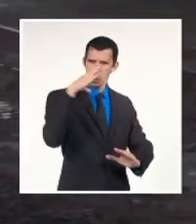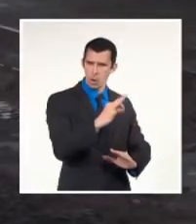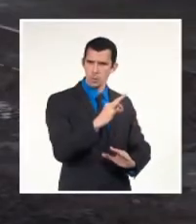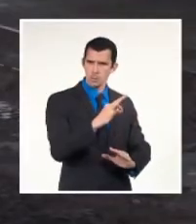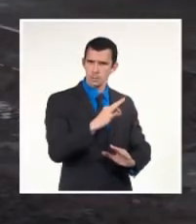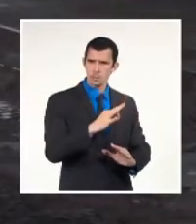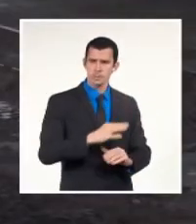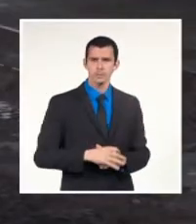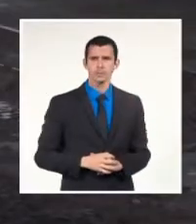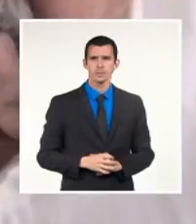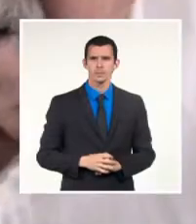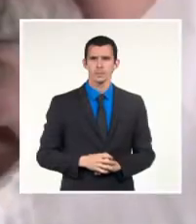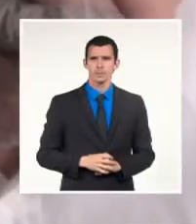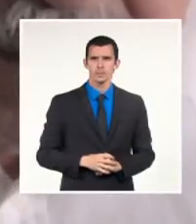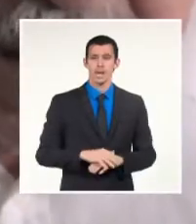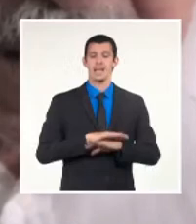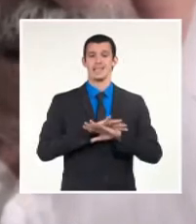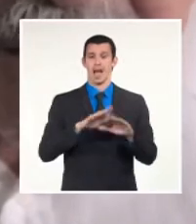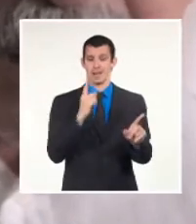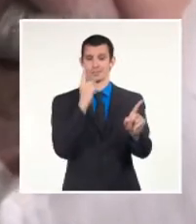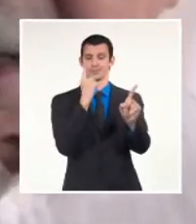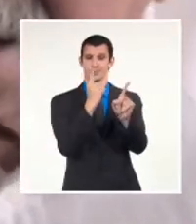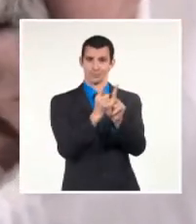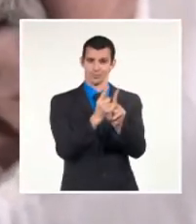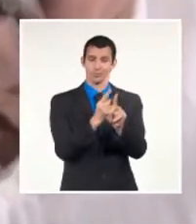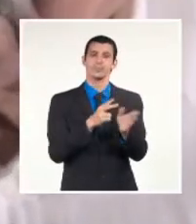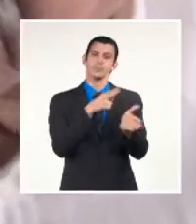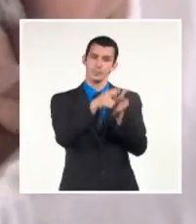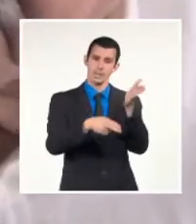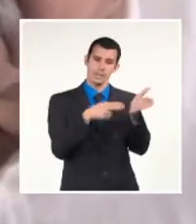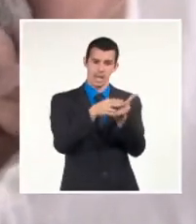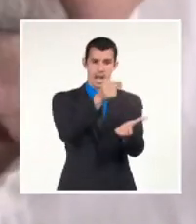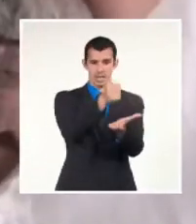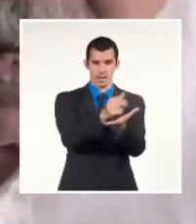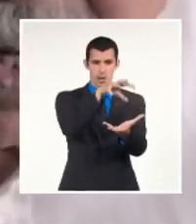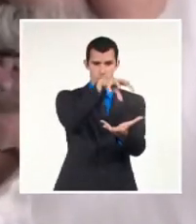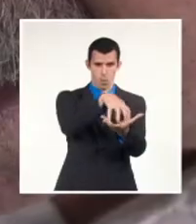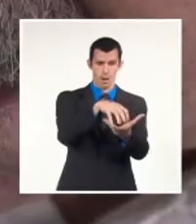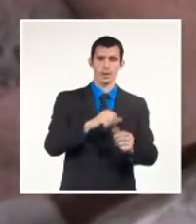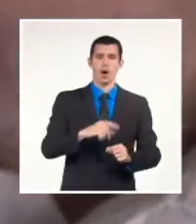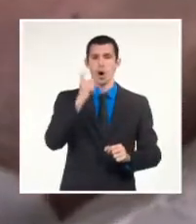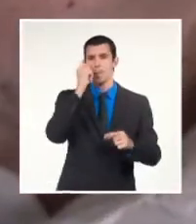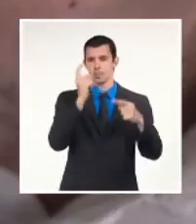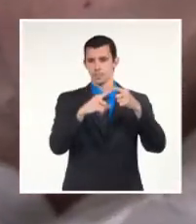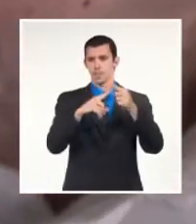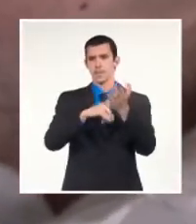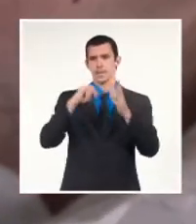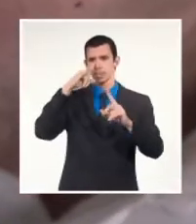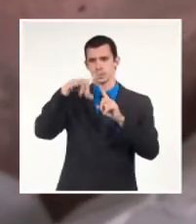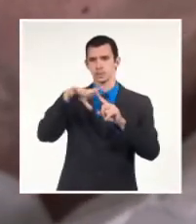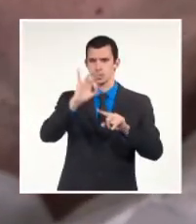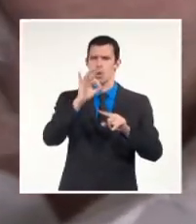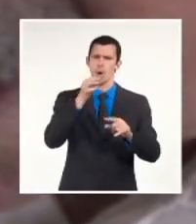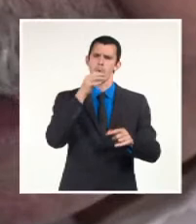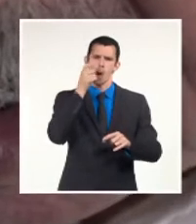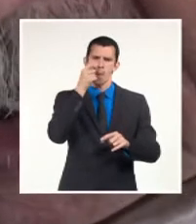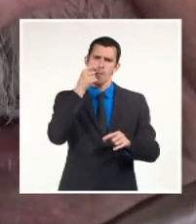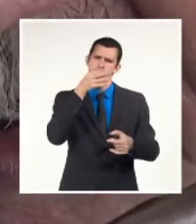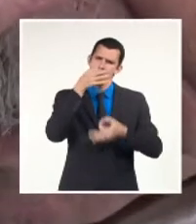del licenciado Julio Pinto Gandía, quien fue quien organizó todo este acto